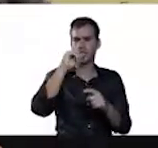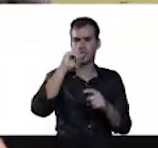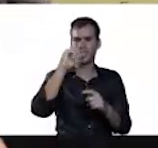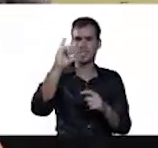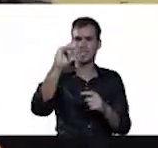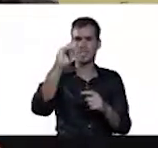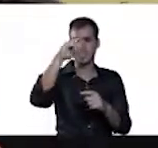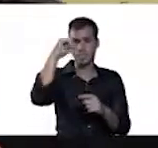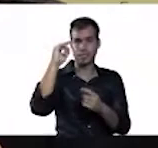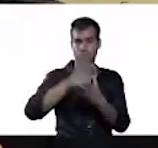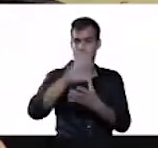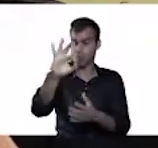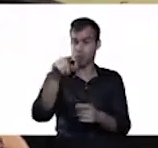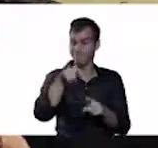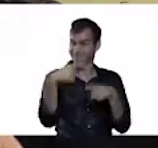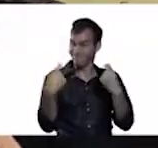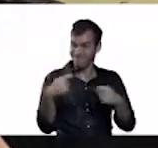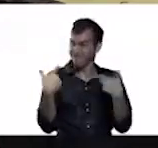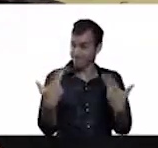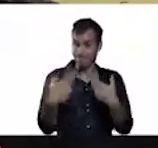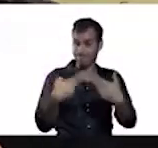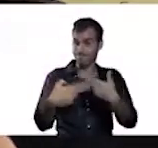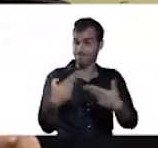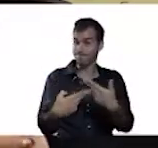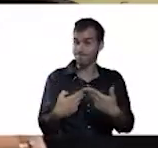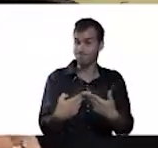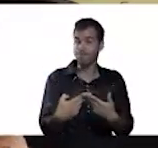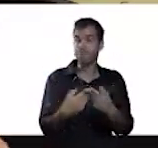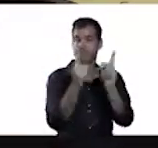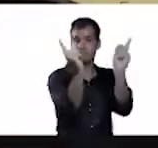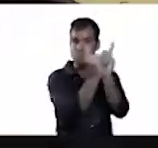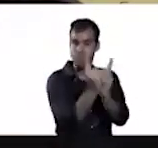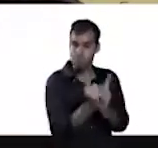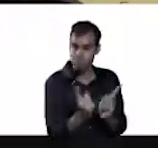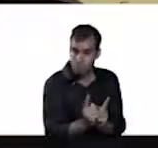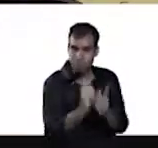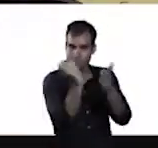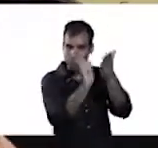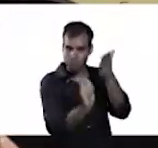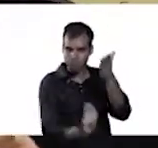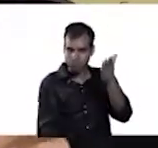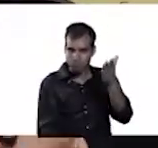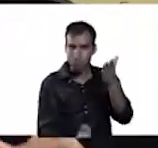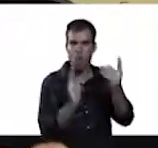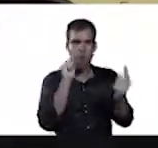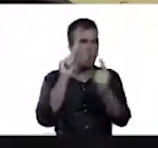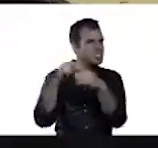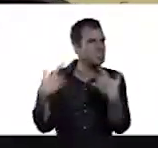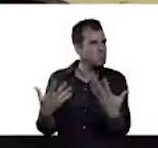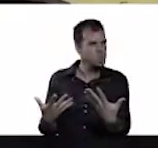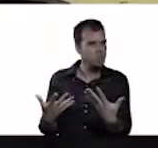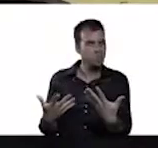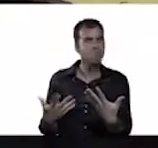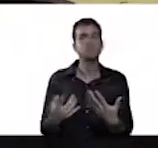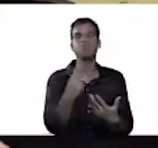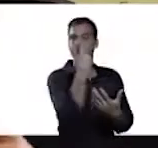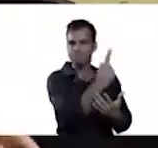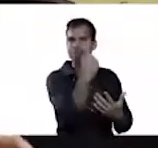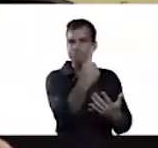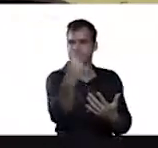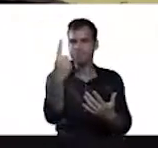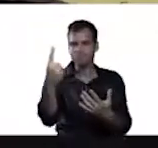anexionismo, y ustedes deben realizar un resumen de